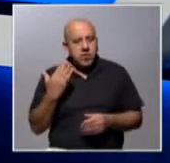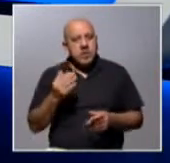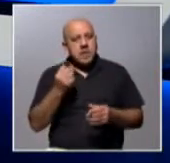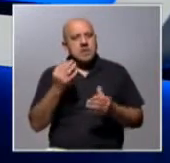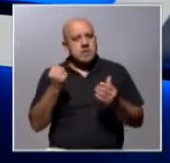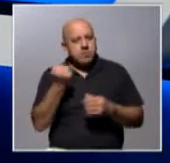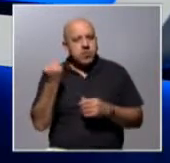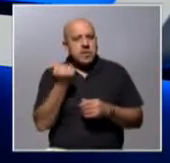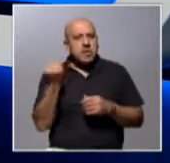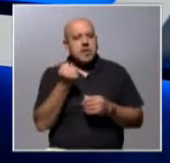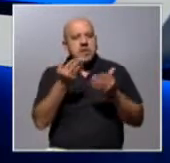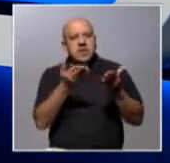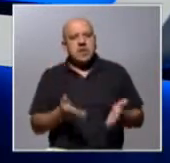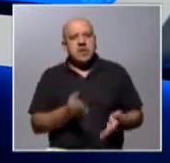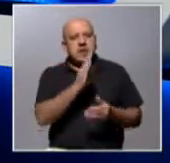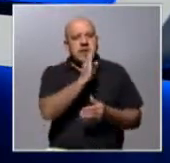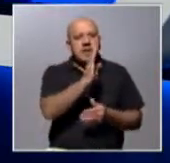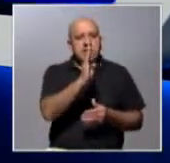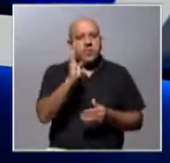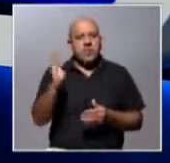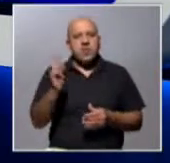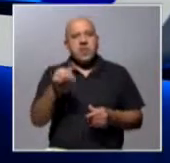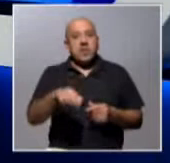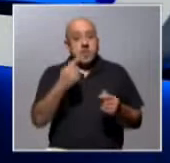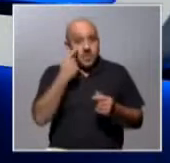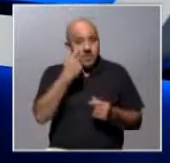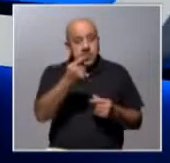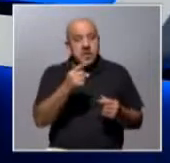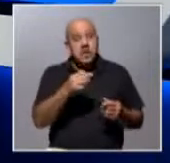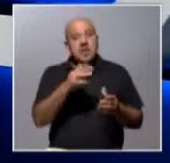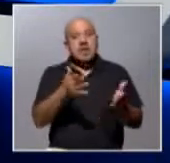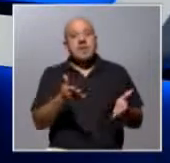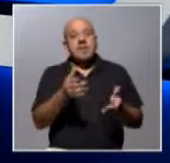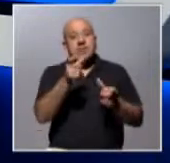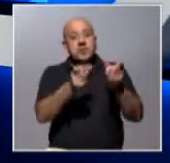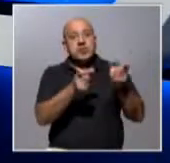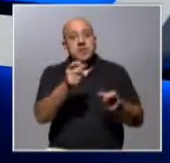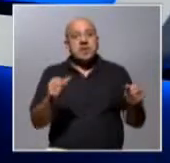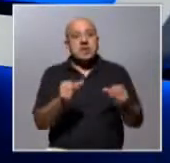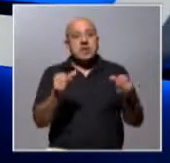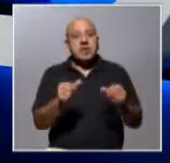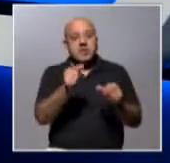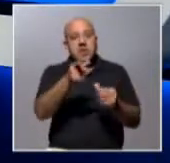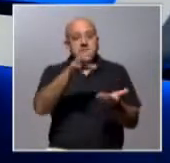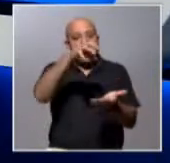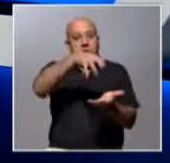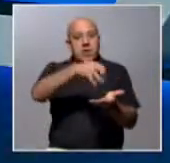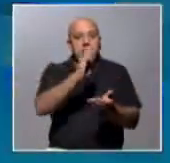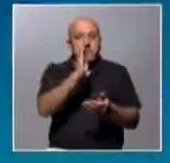en este momento. Miren lo que hicieron las personas de la librería Diomedes y otros voluntarios. Acá lo tienen.